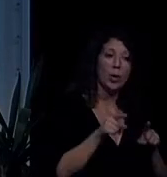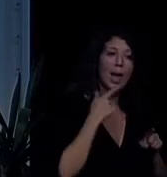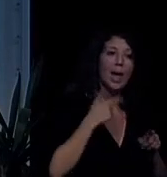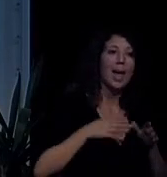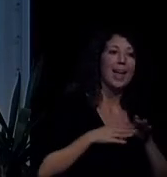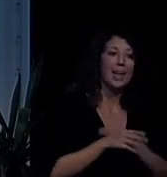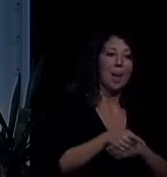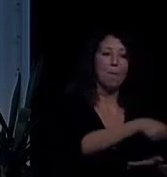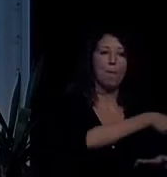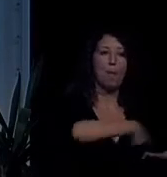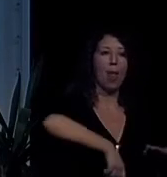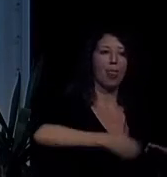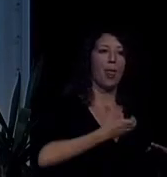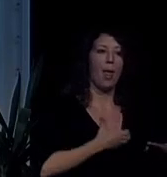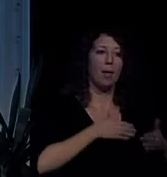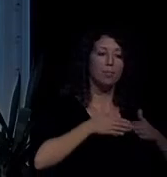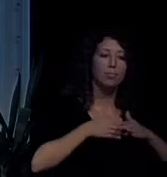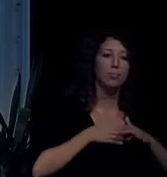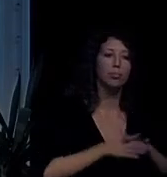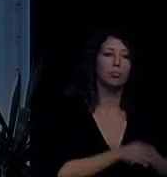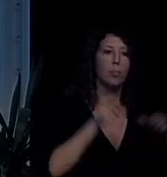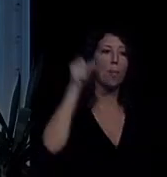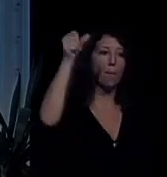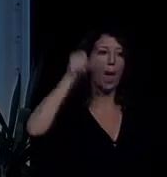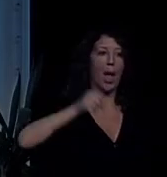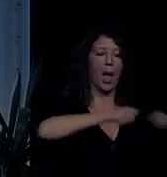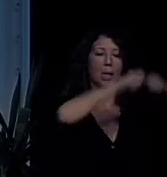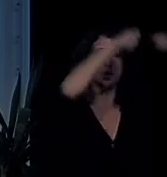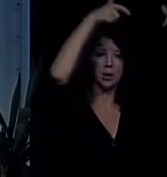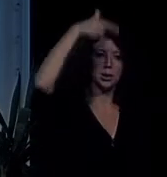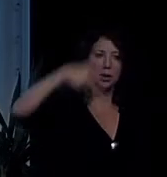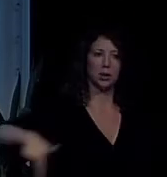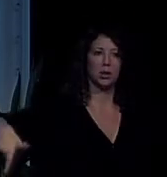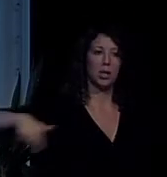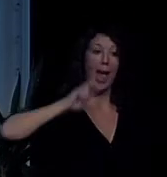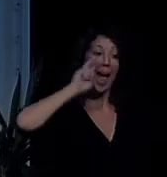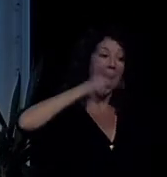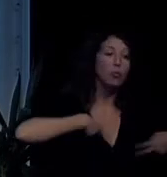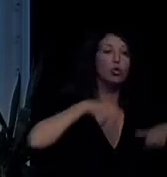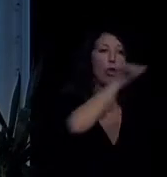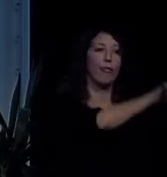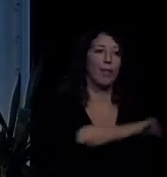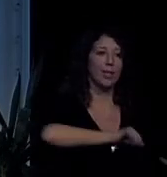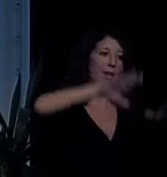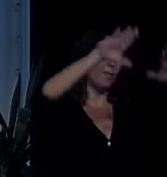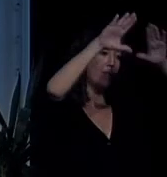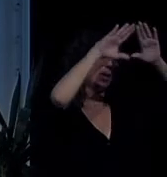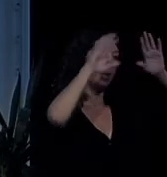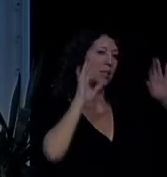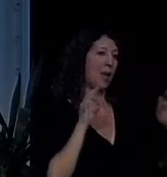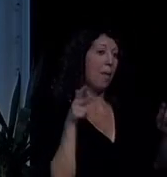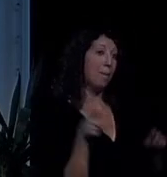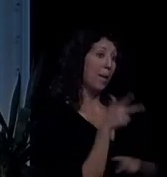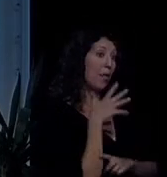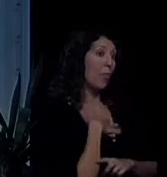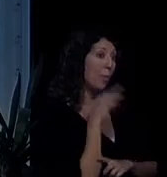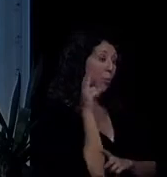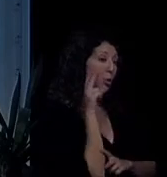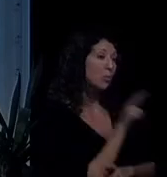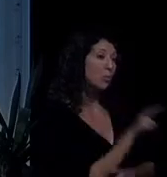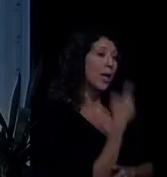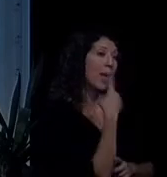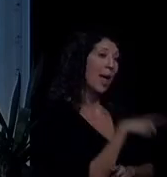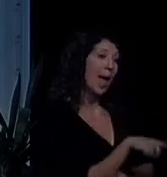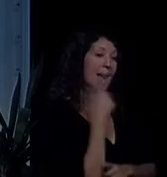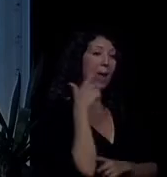plaza del consistorio y despliega una pancarta enorme en la que pone autodefensa feminista, ¿no? Y en el vídeo se puede ver cómo tienen que hacer